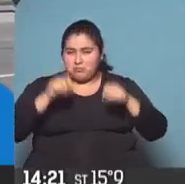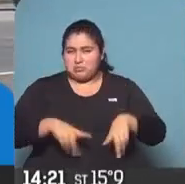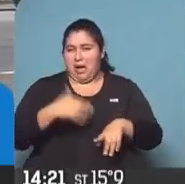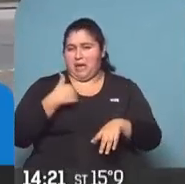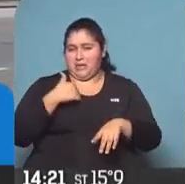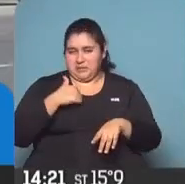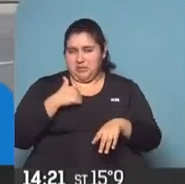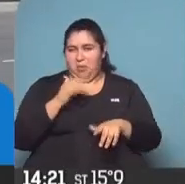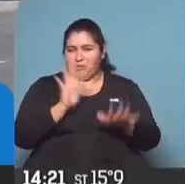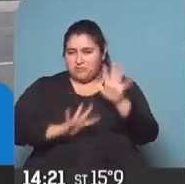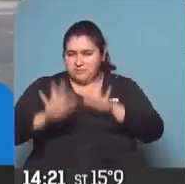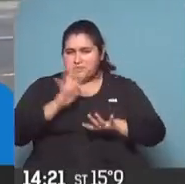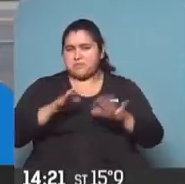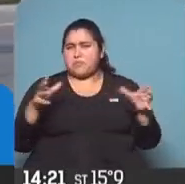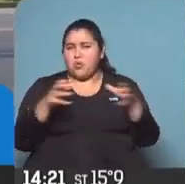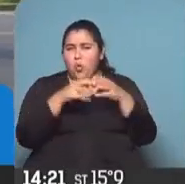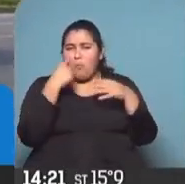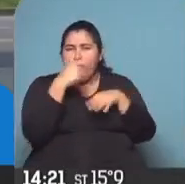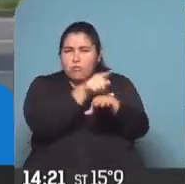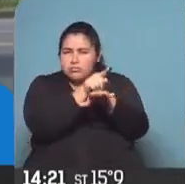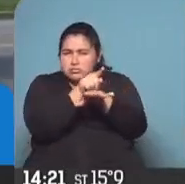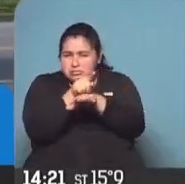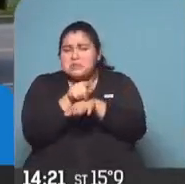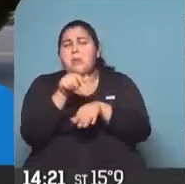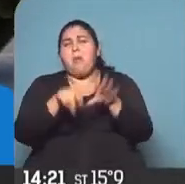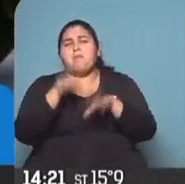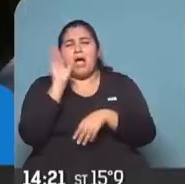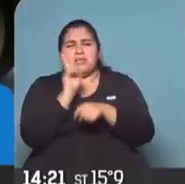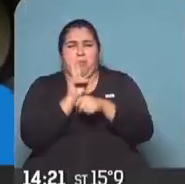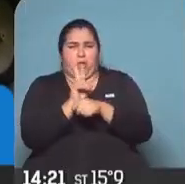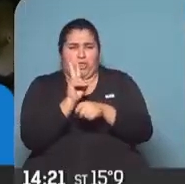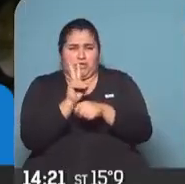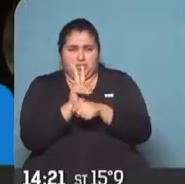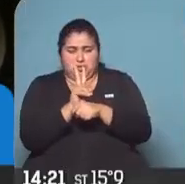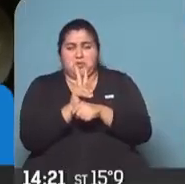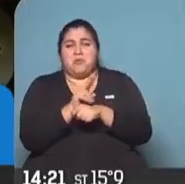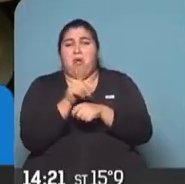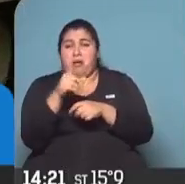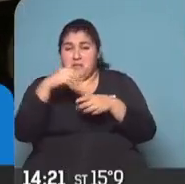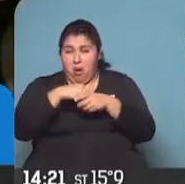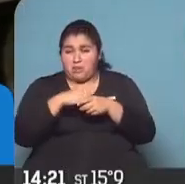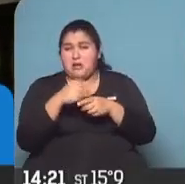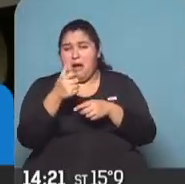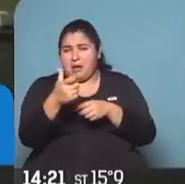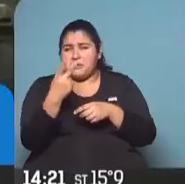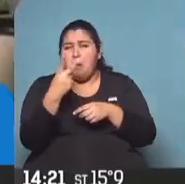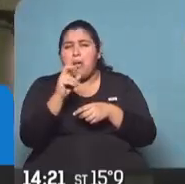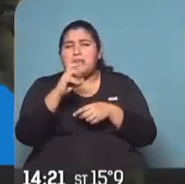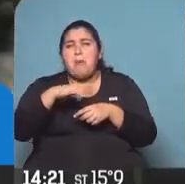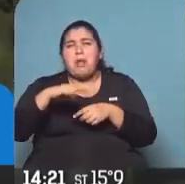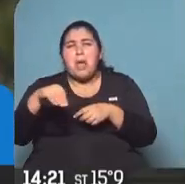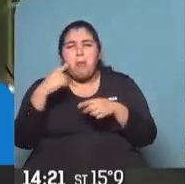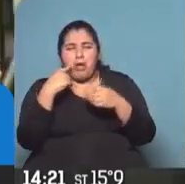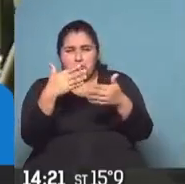emite también transporte en un grupo de tiradores con el marco de protección poseen un cañón de 20 milímetros célebre